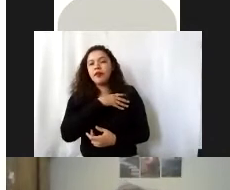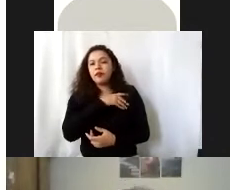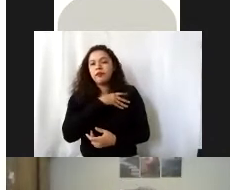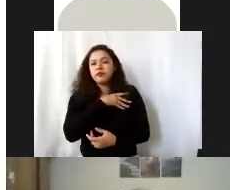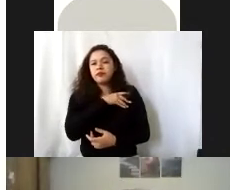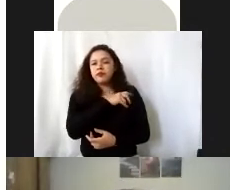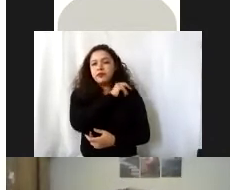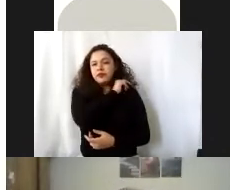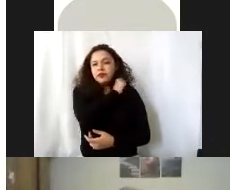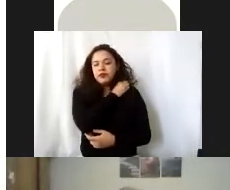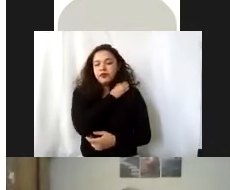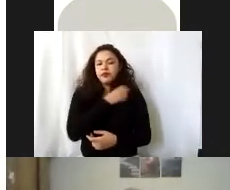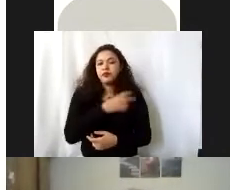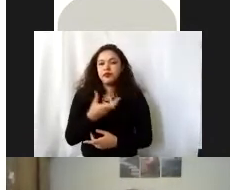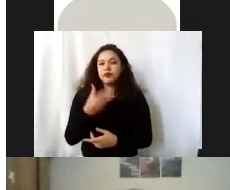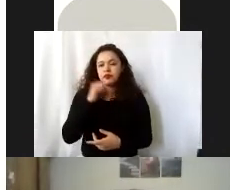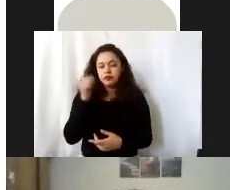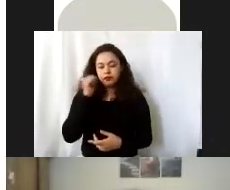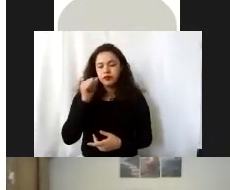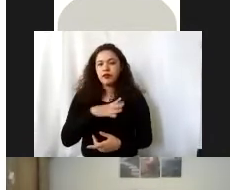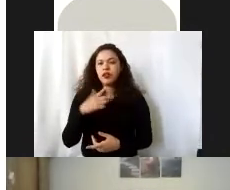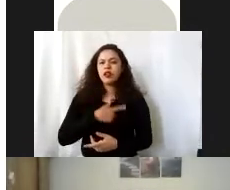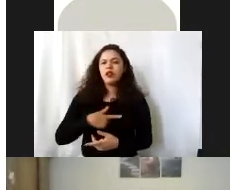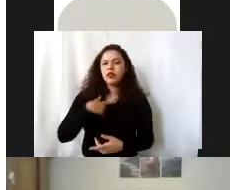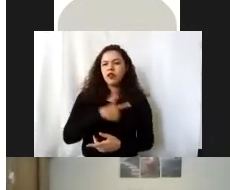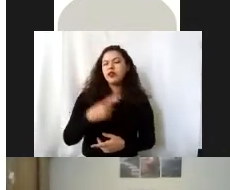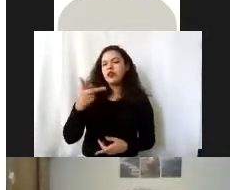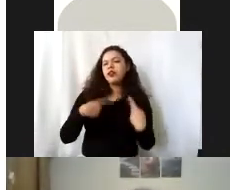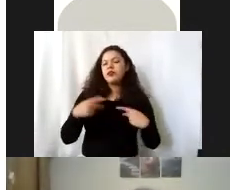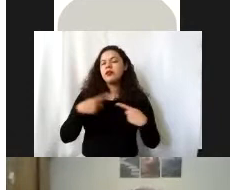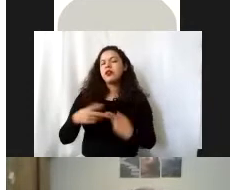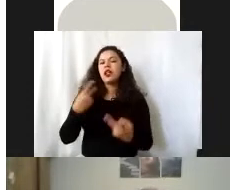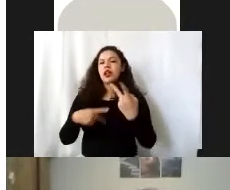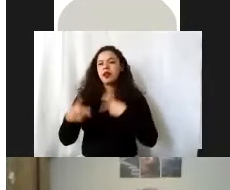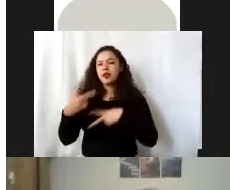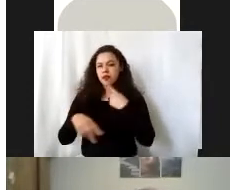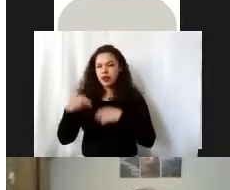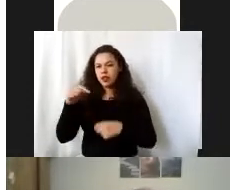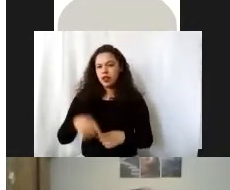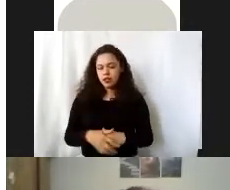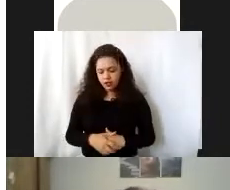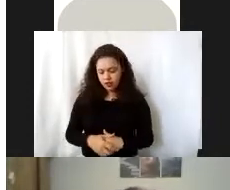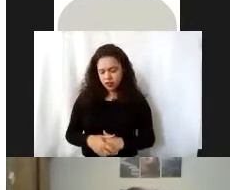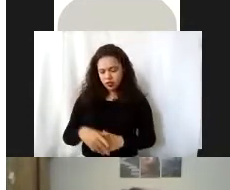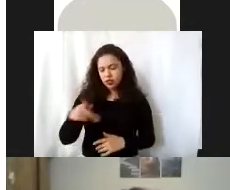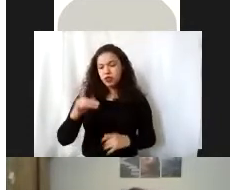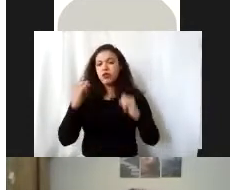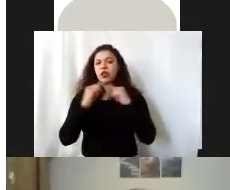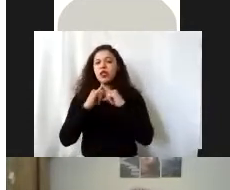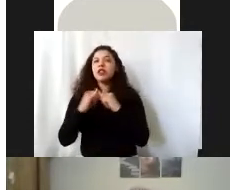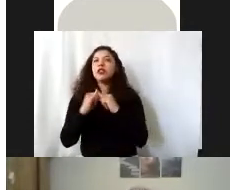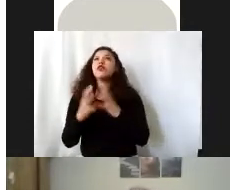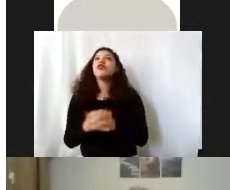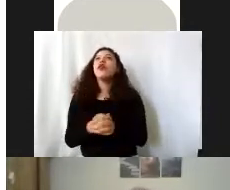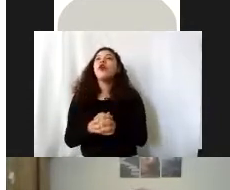ahorita también si alguien de los asistentes en su institución o en su